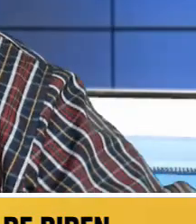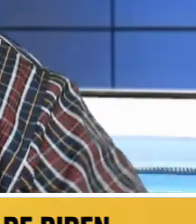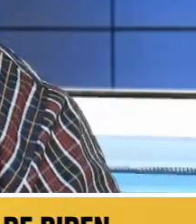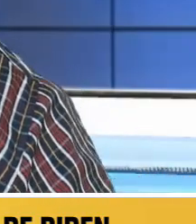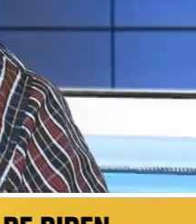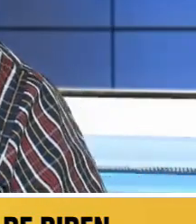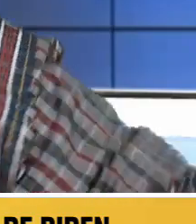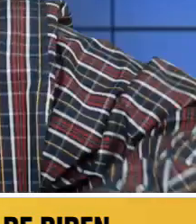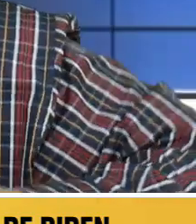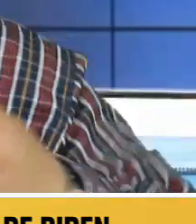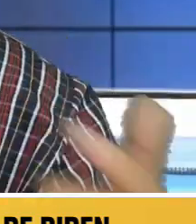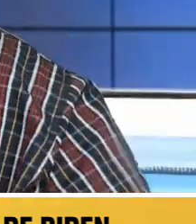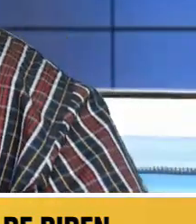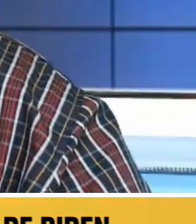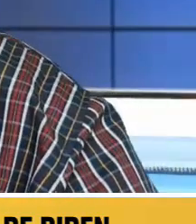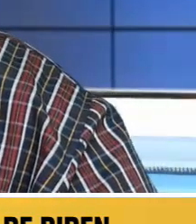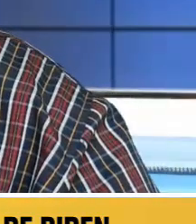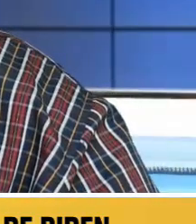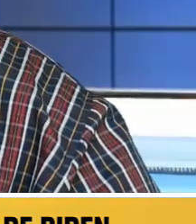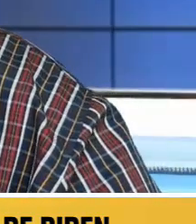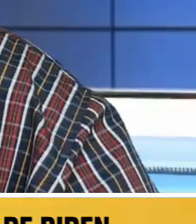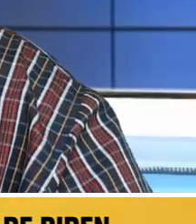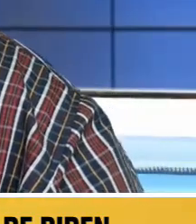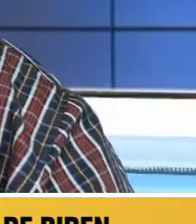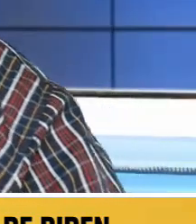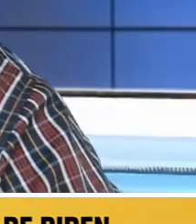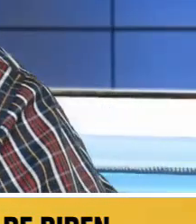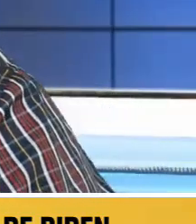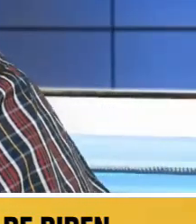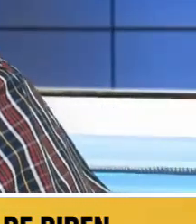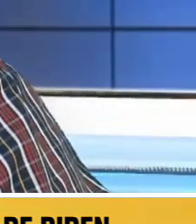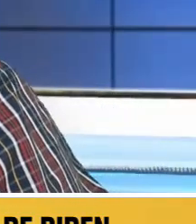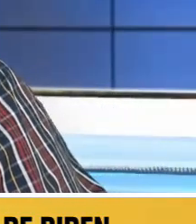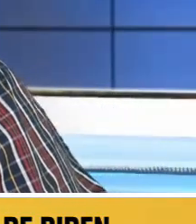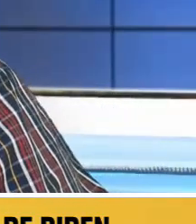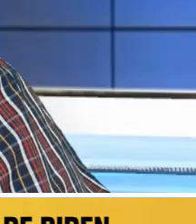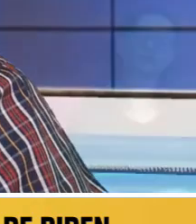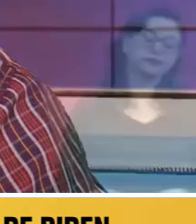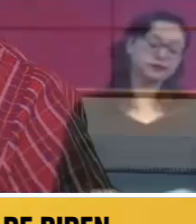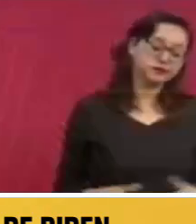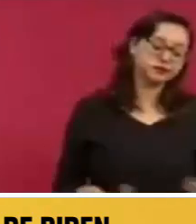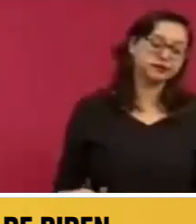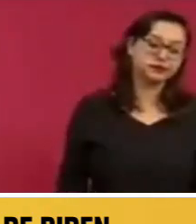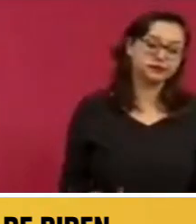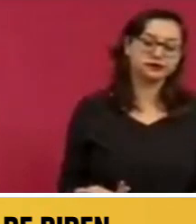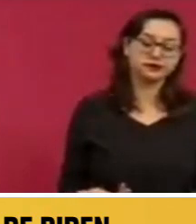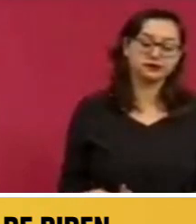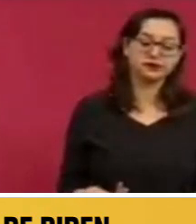no la ha hecho, y no la hizo. Vamos a escuchar lo que dijo el presidente.